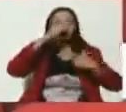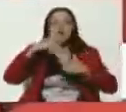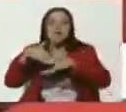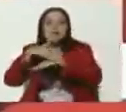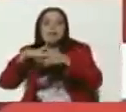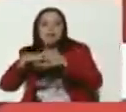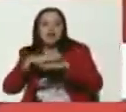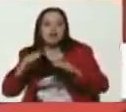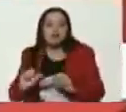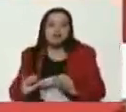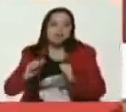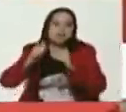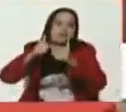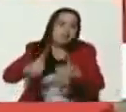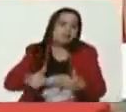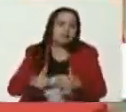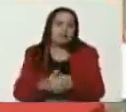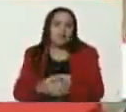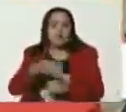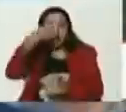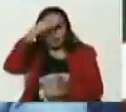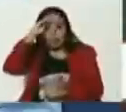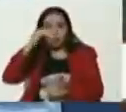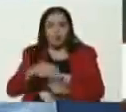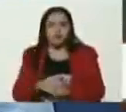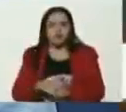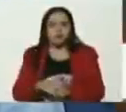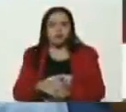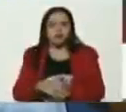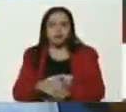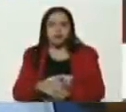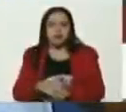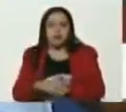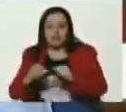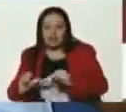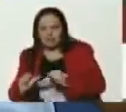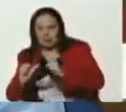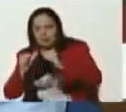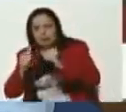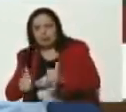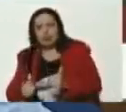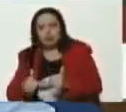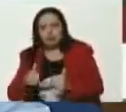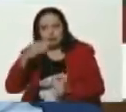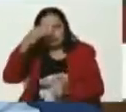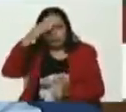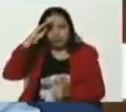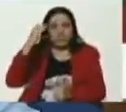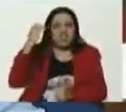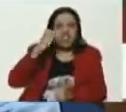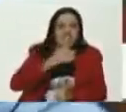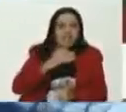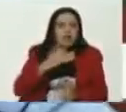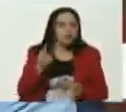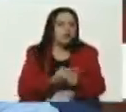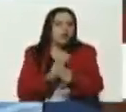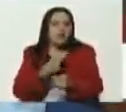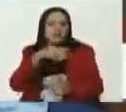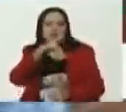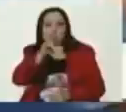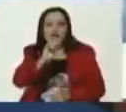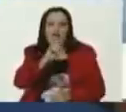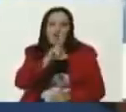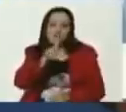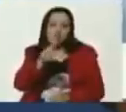No nos van a perdonar nunca que ahí en Cuba, pequeñita, haya surgido un Fidel, un Raúl, se haya formado el